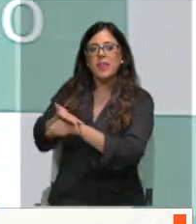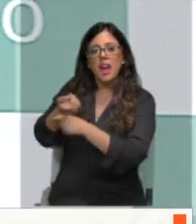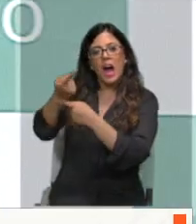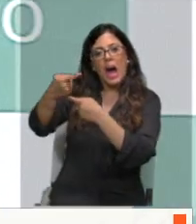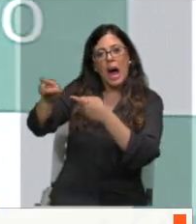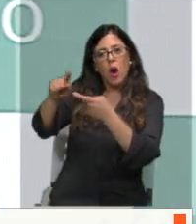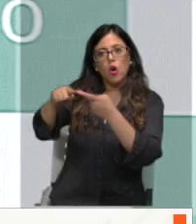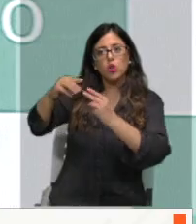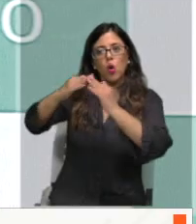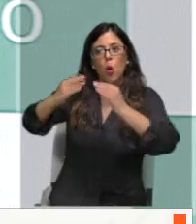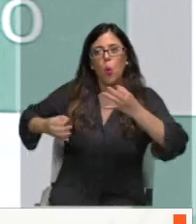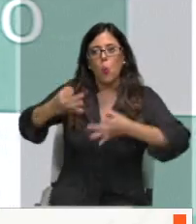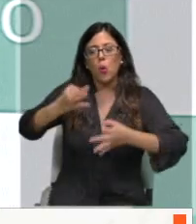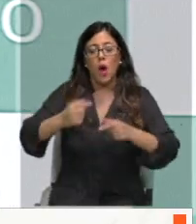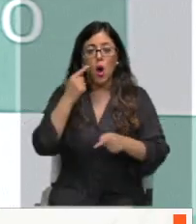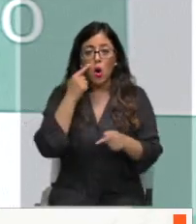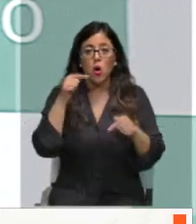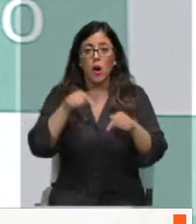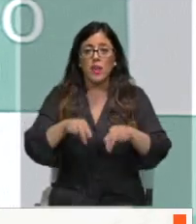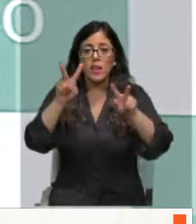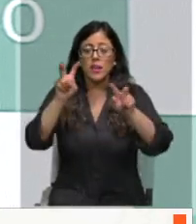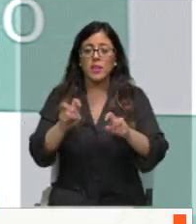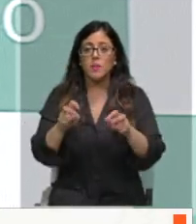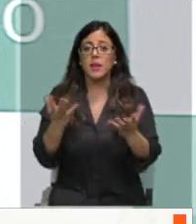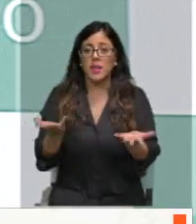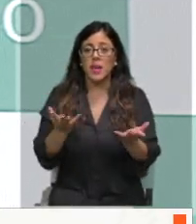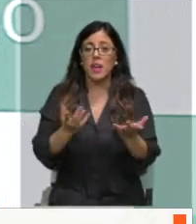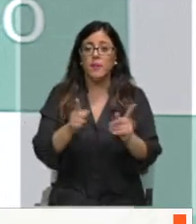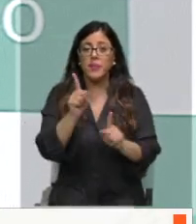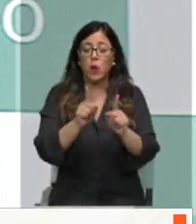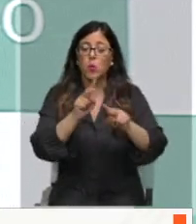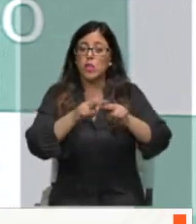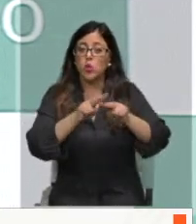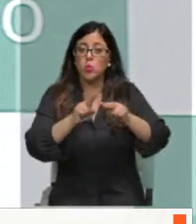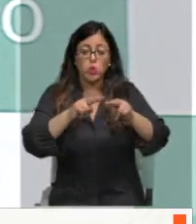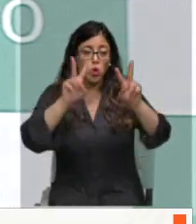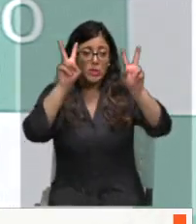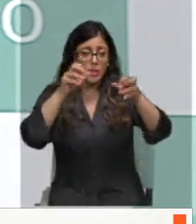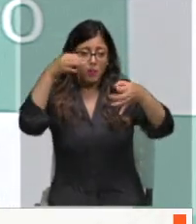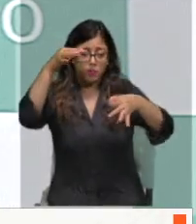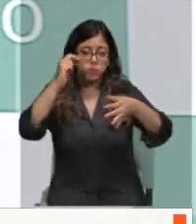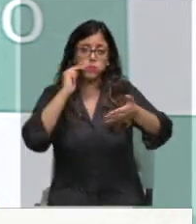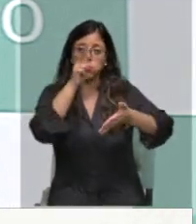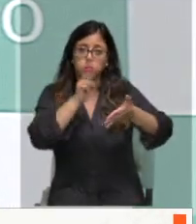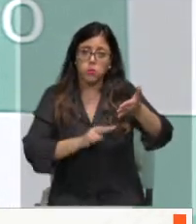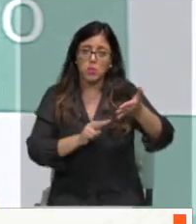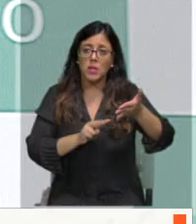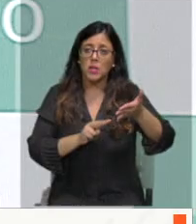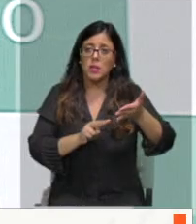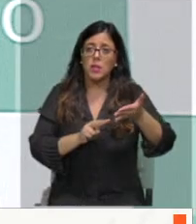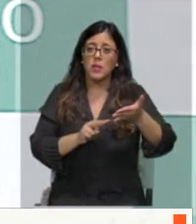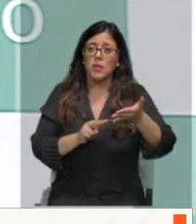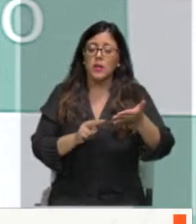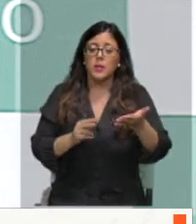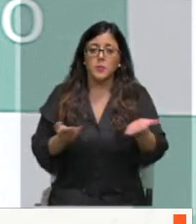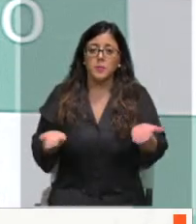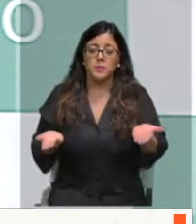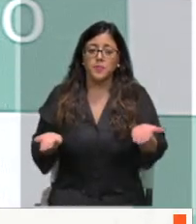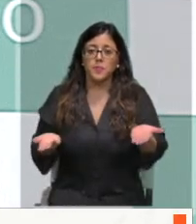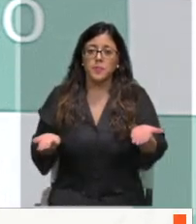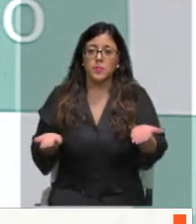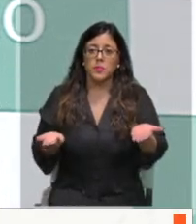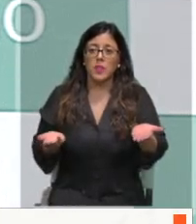superiores. Respecto a la existencia de algunas resoluciones puntuales y aisladas que no han acogido el planteamiento de los fiscales,